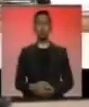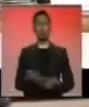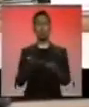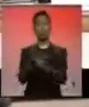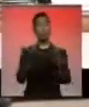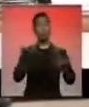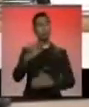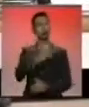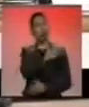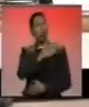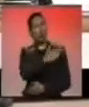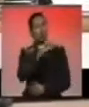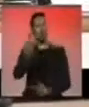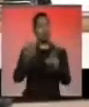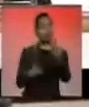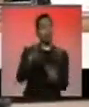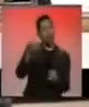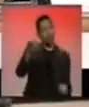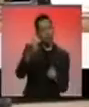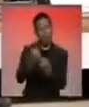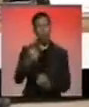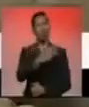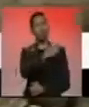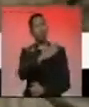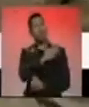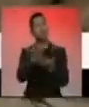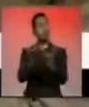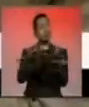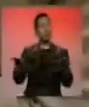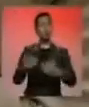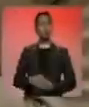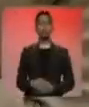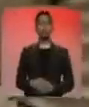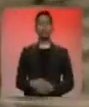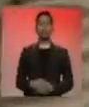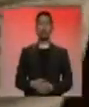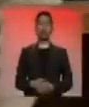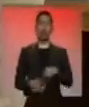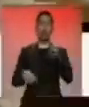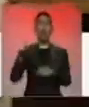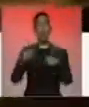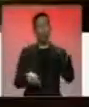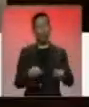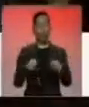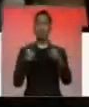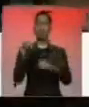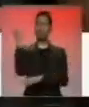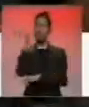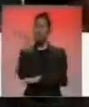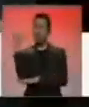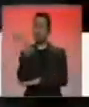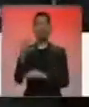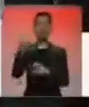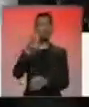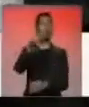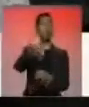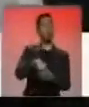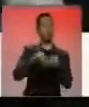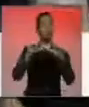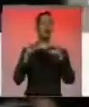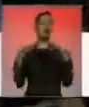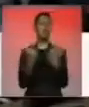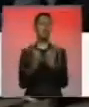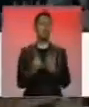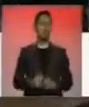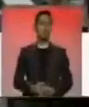ha depositado su confianza y sus anhelos. Personajes conocidos y otros nuevos actuarán en la nueva Asamblea Nacional, cada uno con diferentes